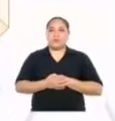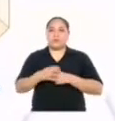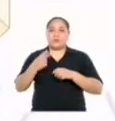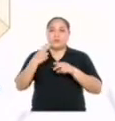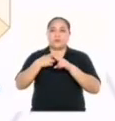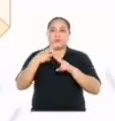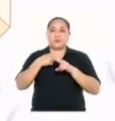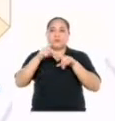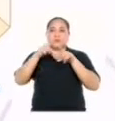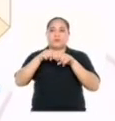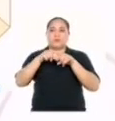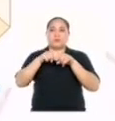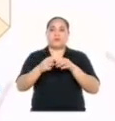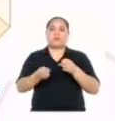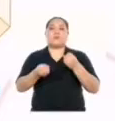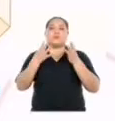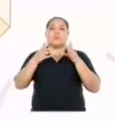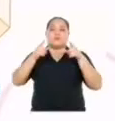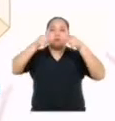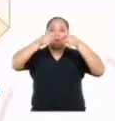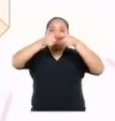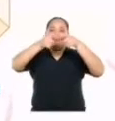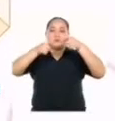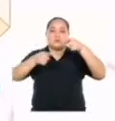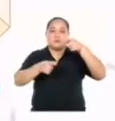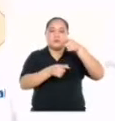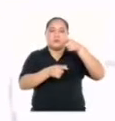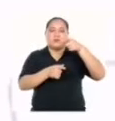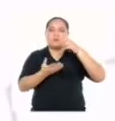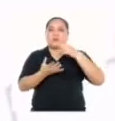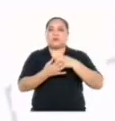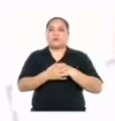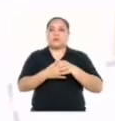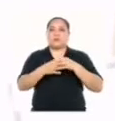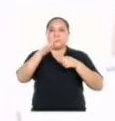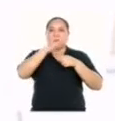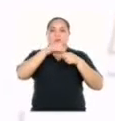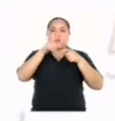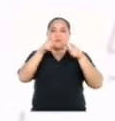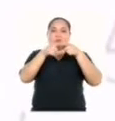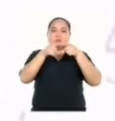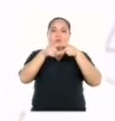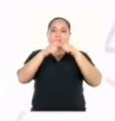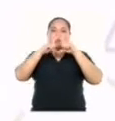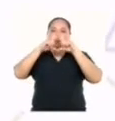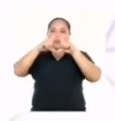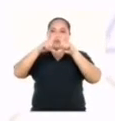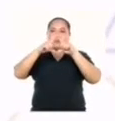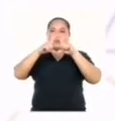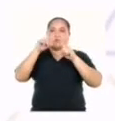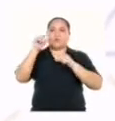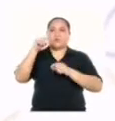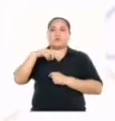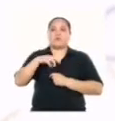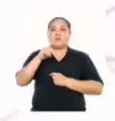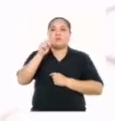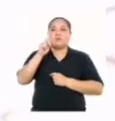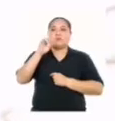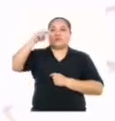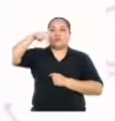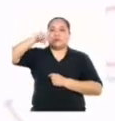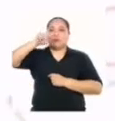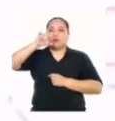Y sus nombres dependerán del polígono que tiene como bases. Si su base es un triángulo, se denominará